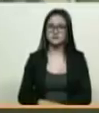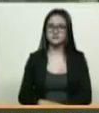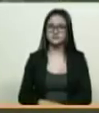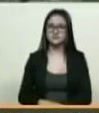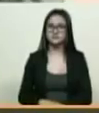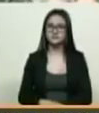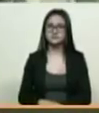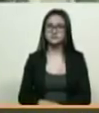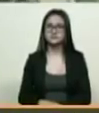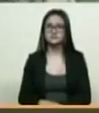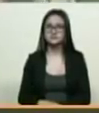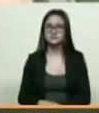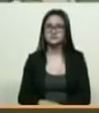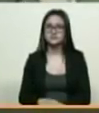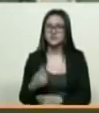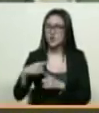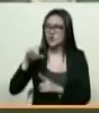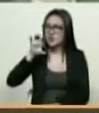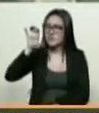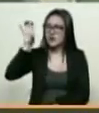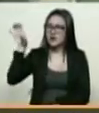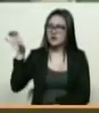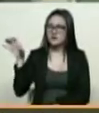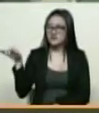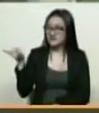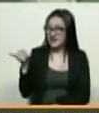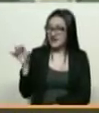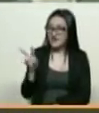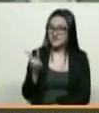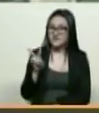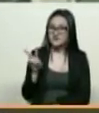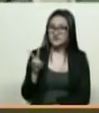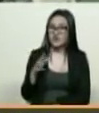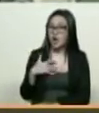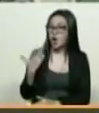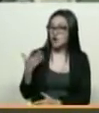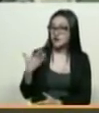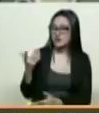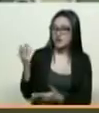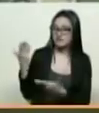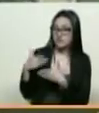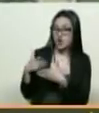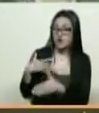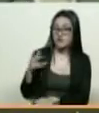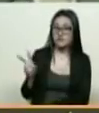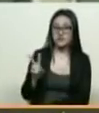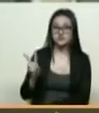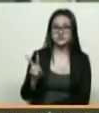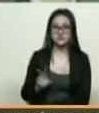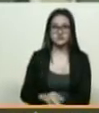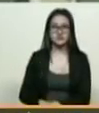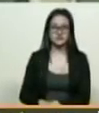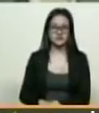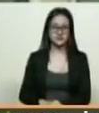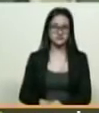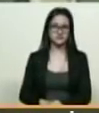de agentes, de países en la periferia y de elementos que